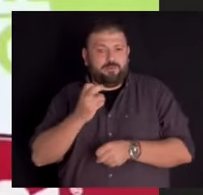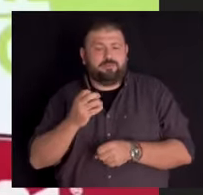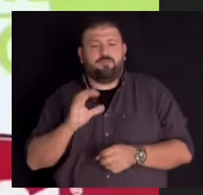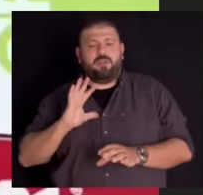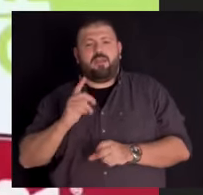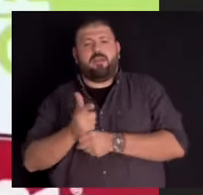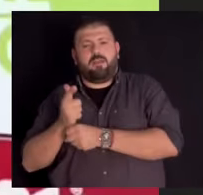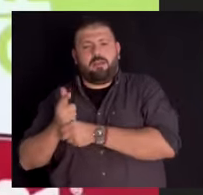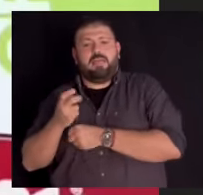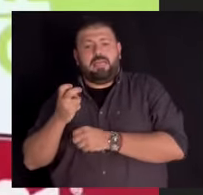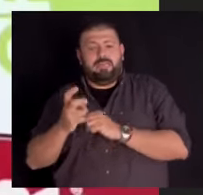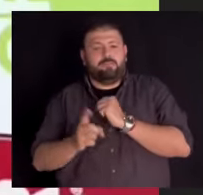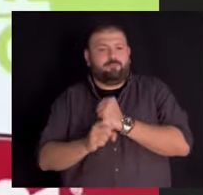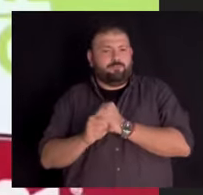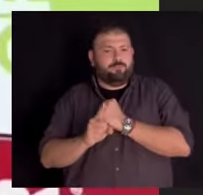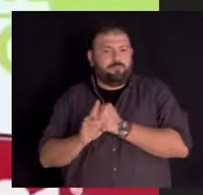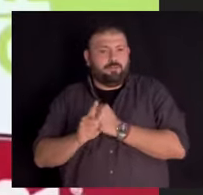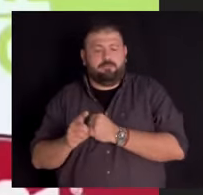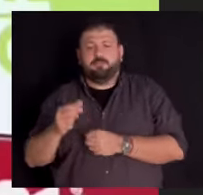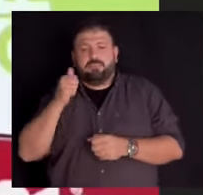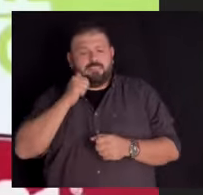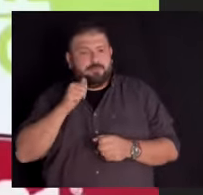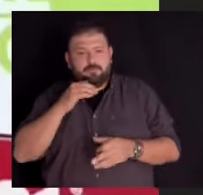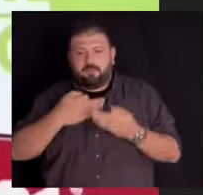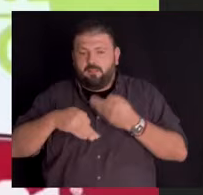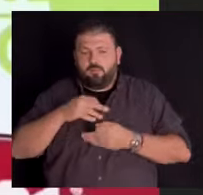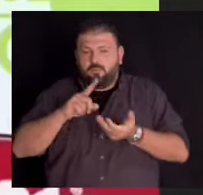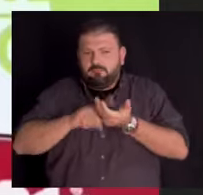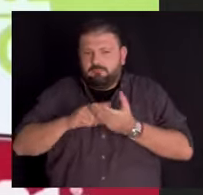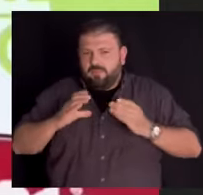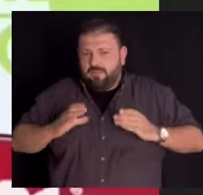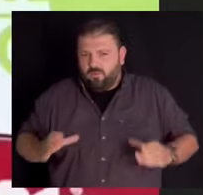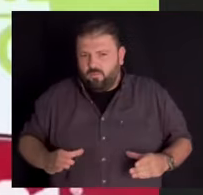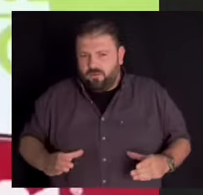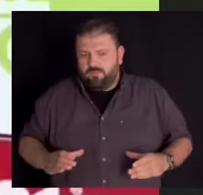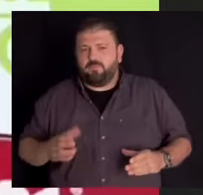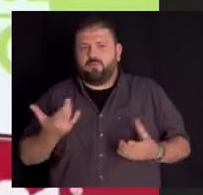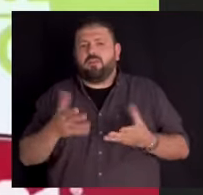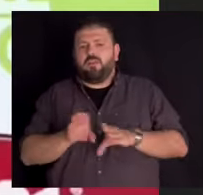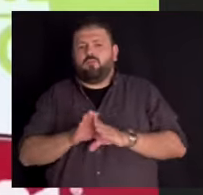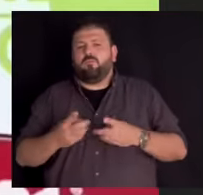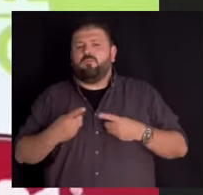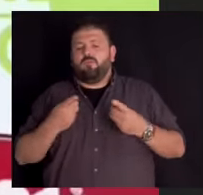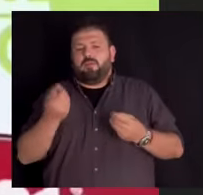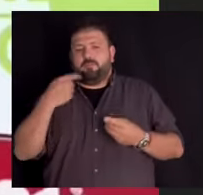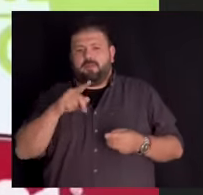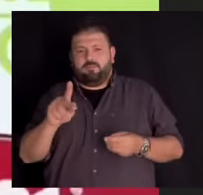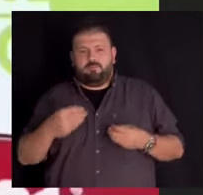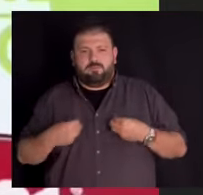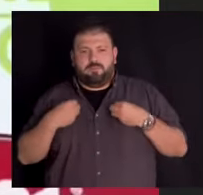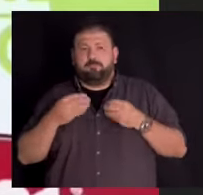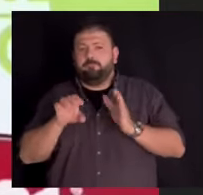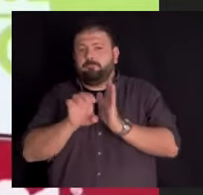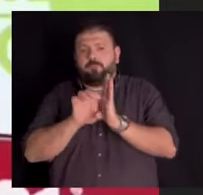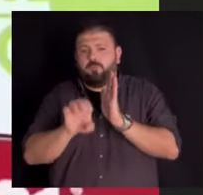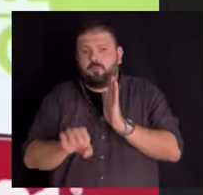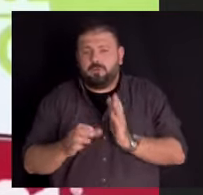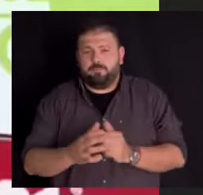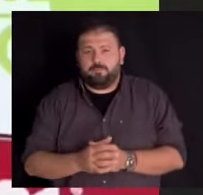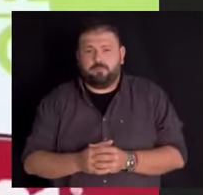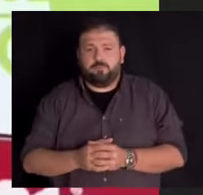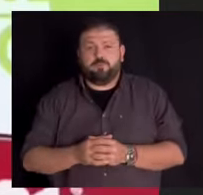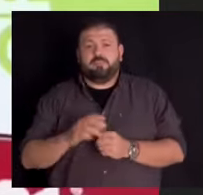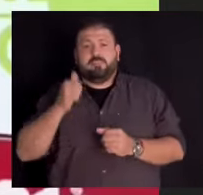problemas de origen nervioso y ayudarnos a luchar por la vida. Entonces, por ejemplo, en